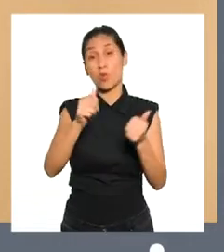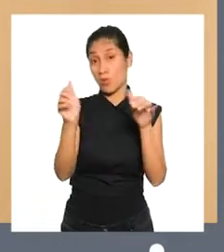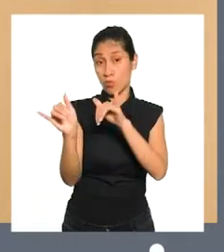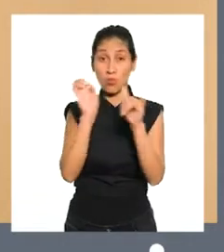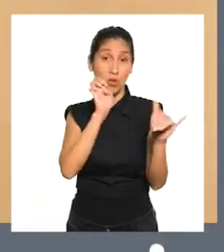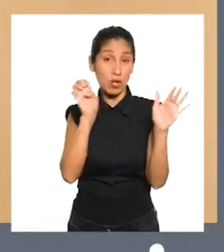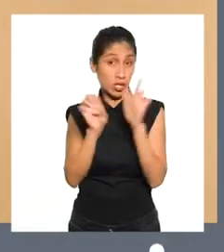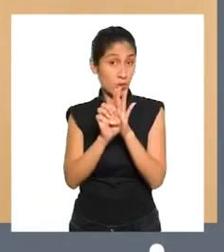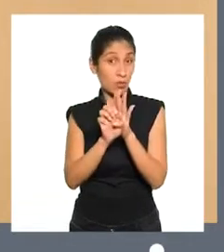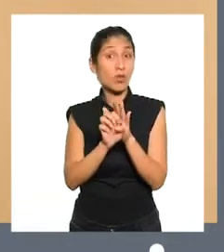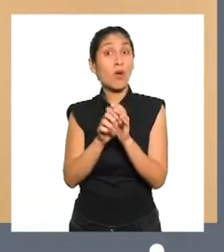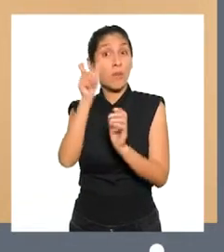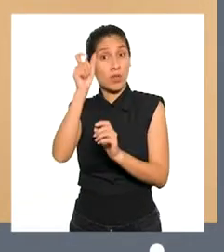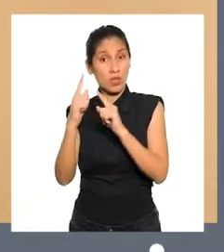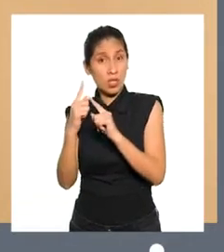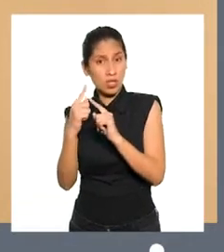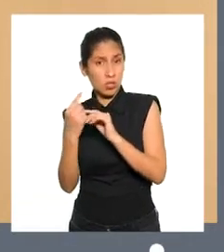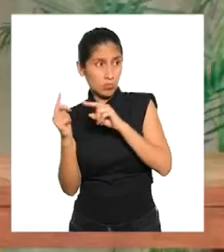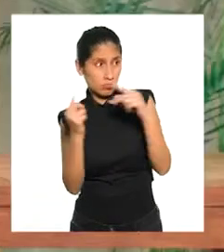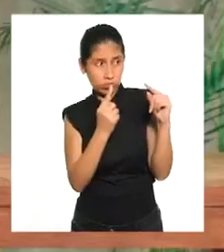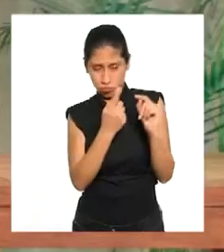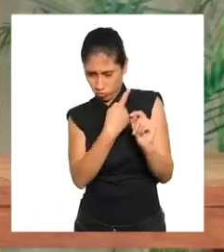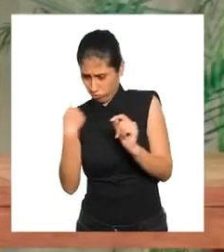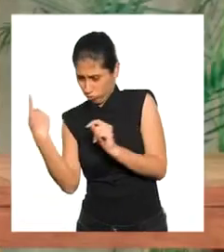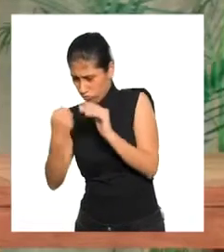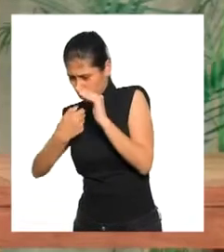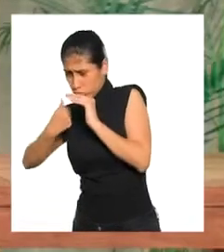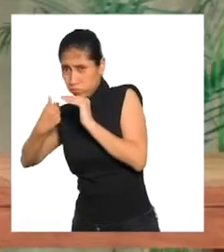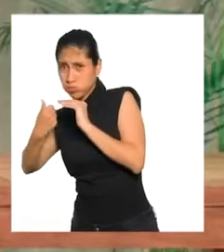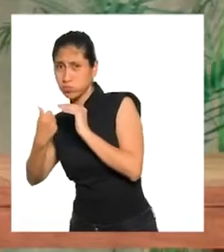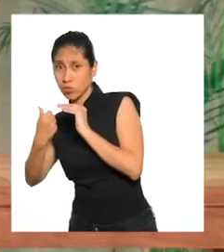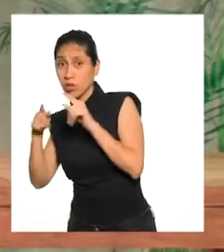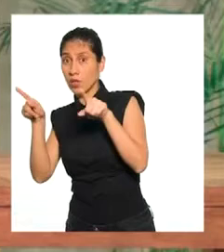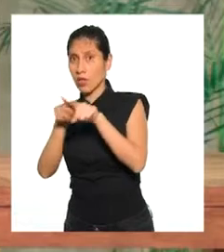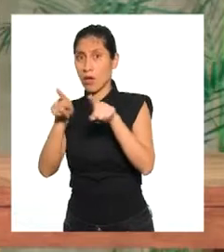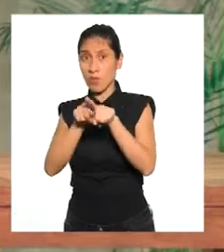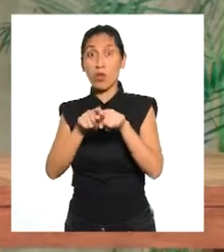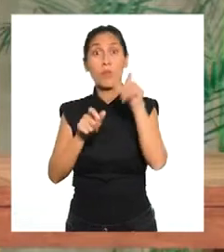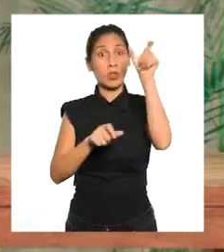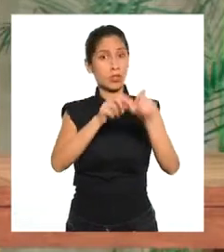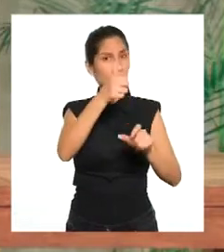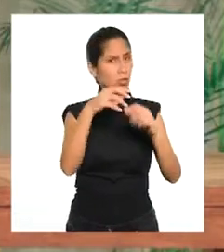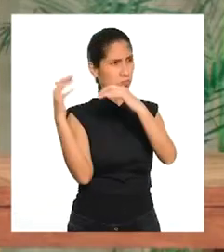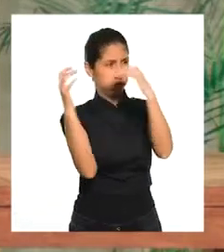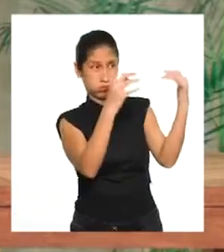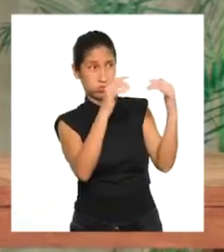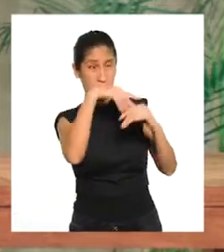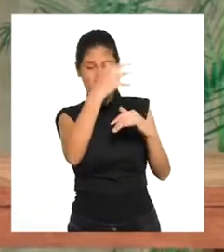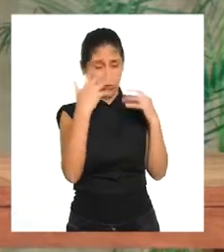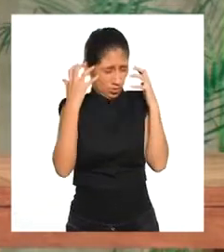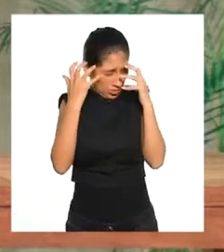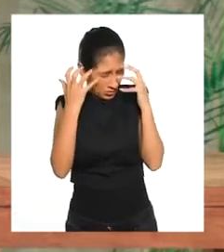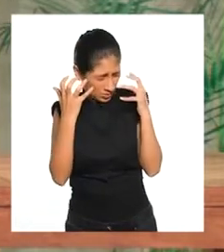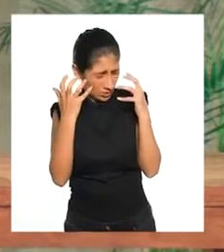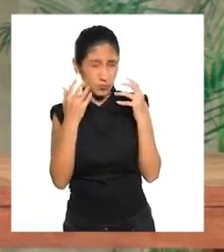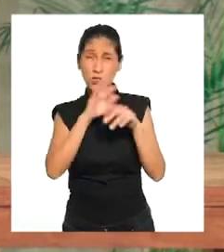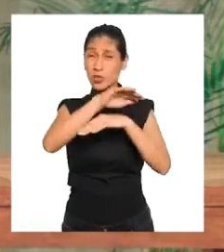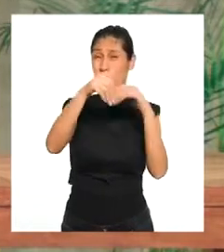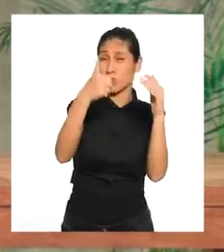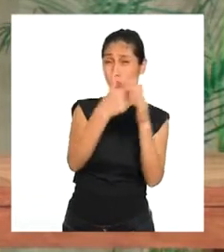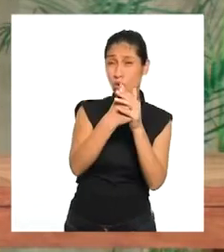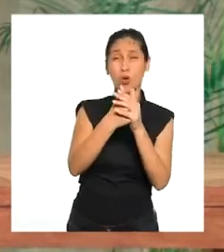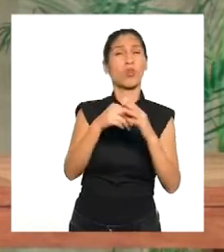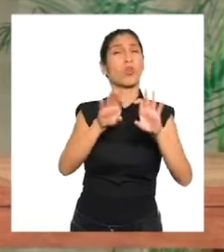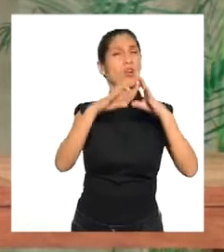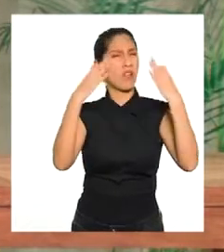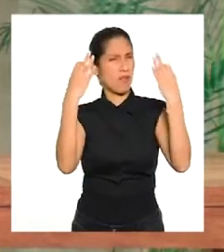aislamiento social o el haber estado en una guerra. Entonces, nuestro entorno, el ambiente, nuestra familia, nuestros hábitos